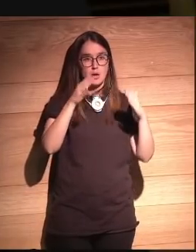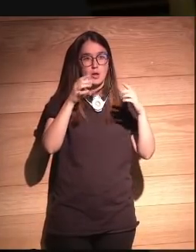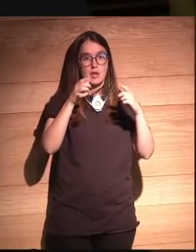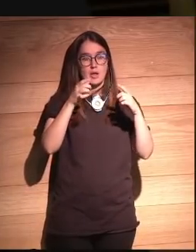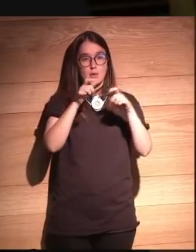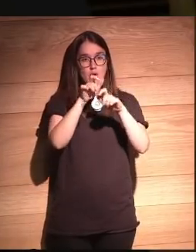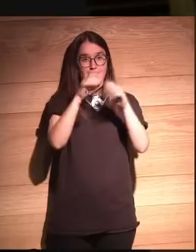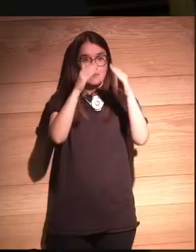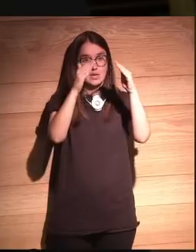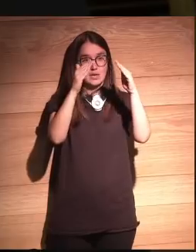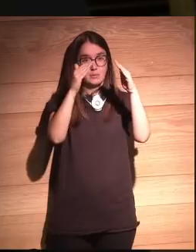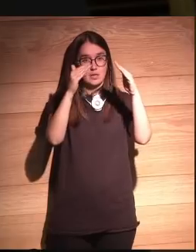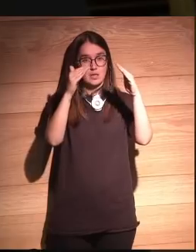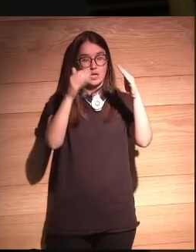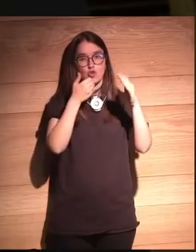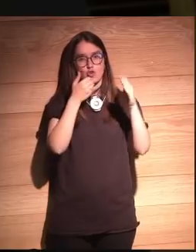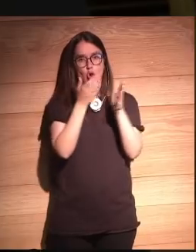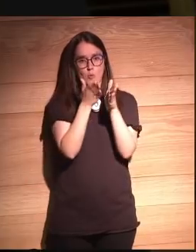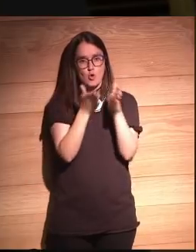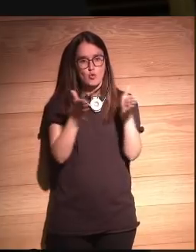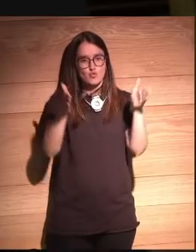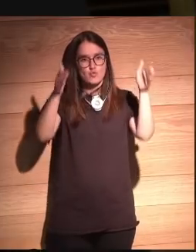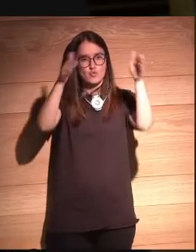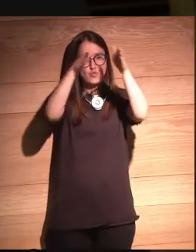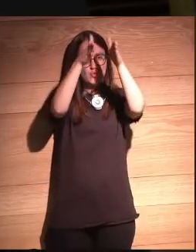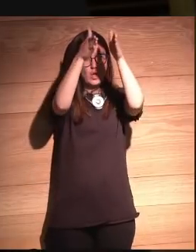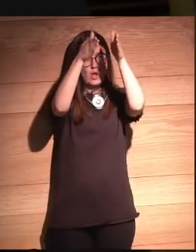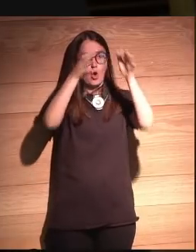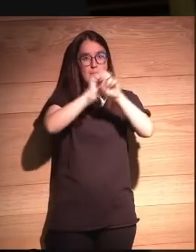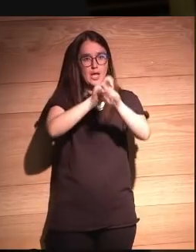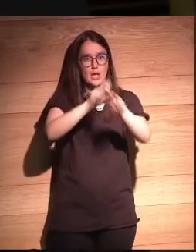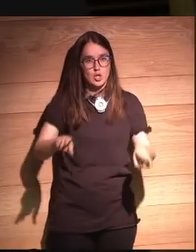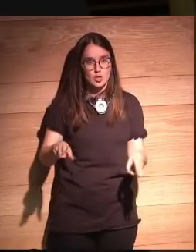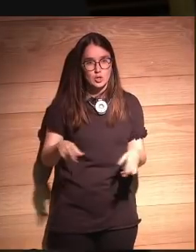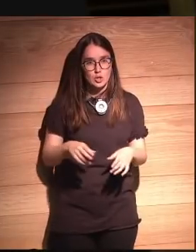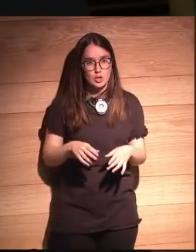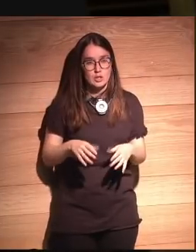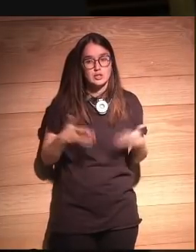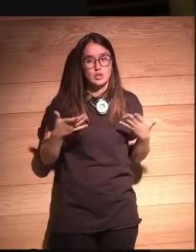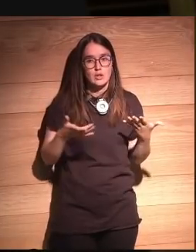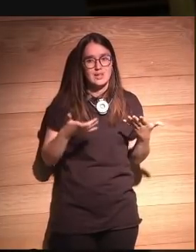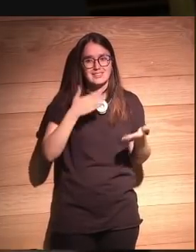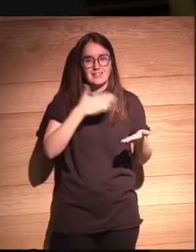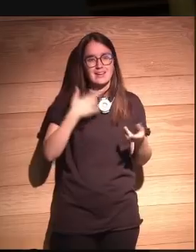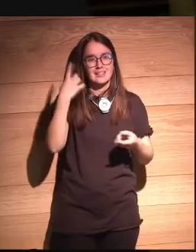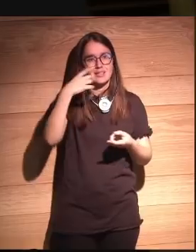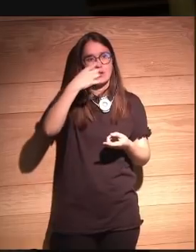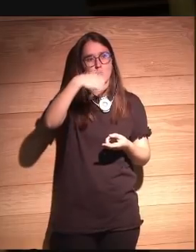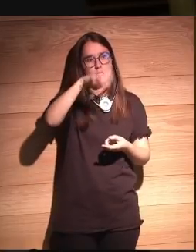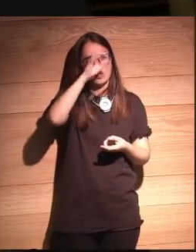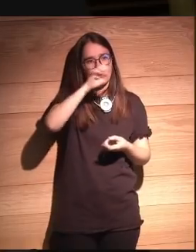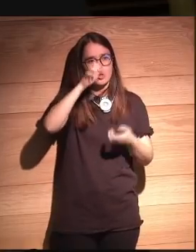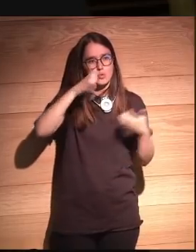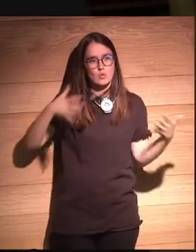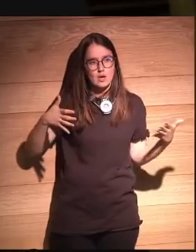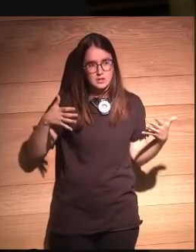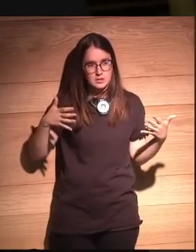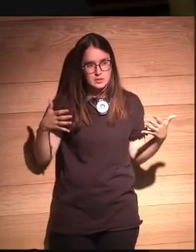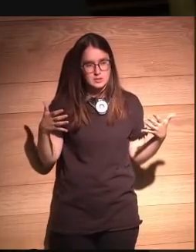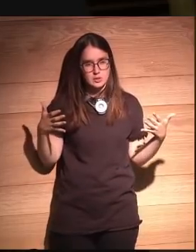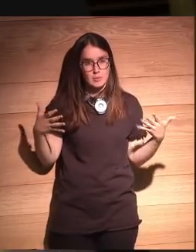vez es más bien un cilindro o incluso peor. Entonces, bueno, quería saber qué pensáis vosotros, qué se intentará hacer para